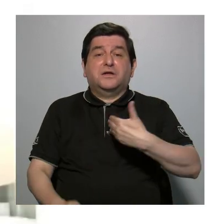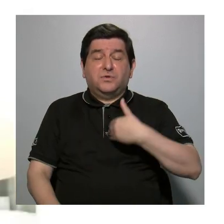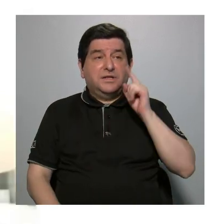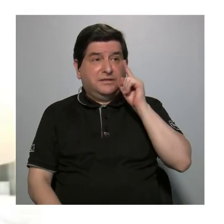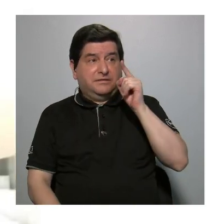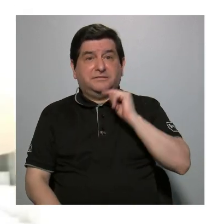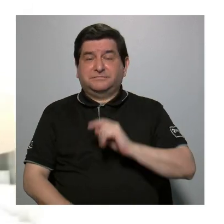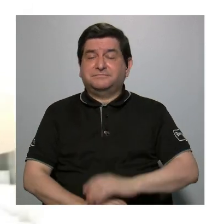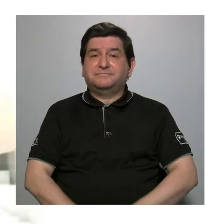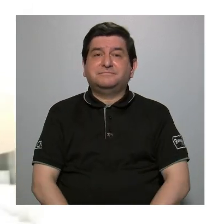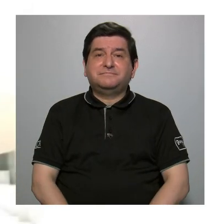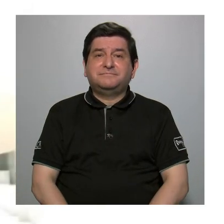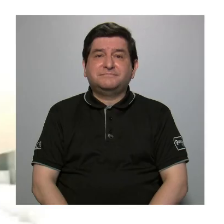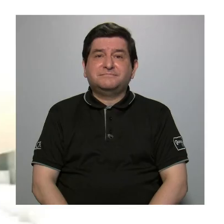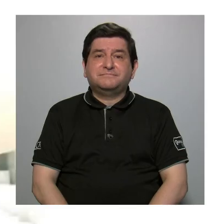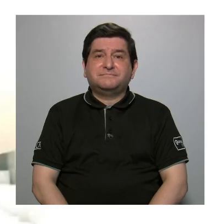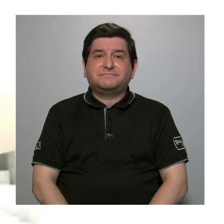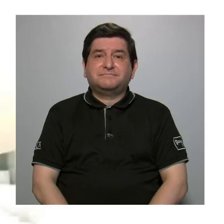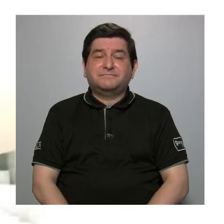actualmente estaba.